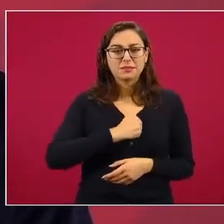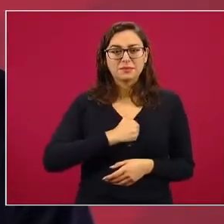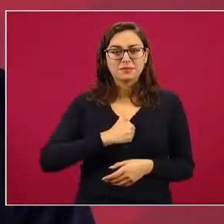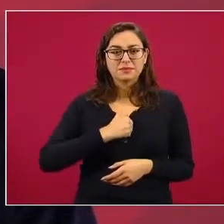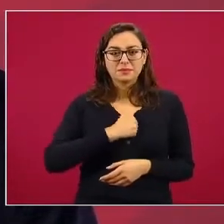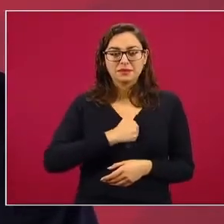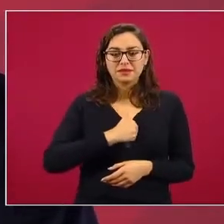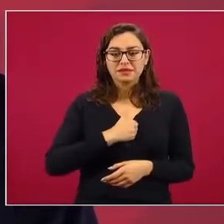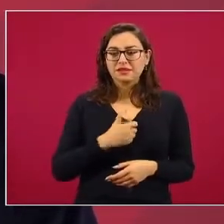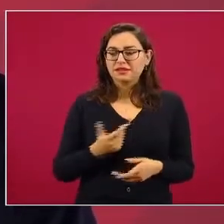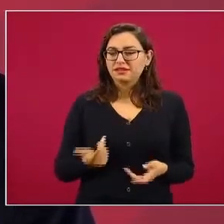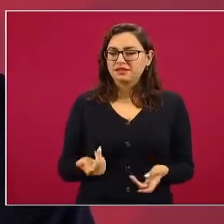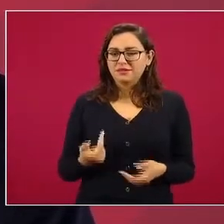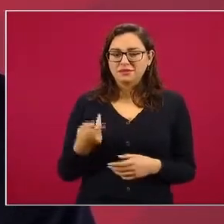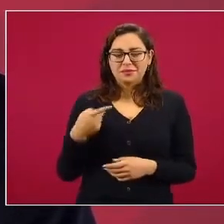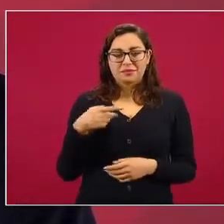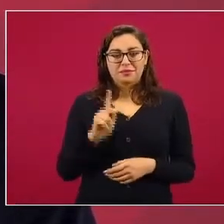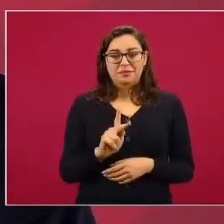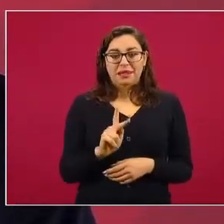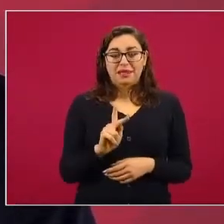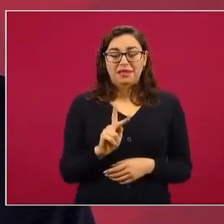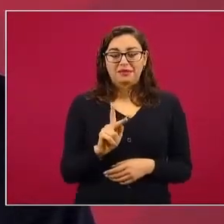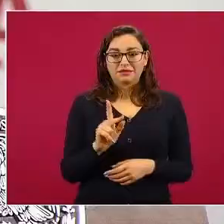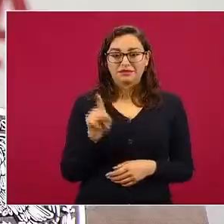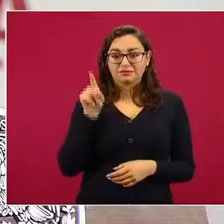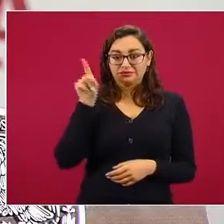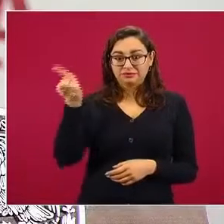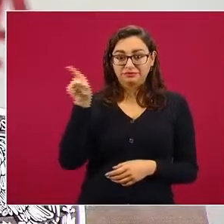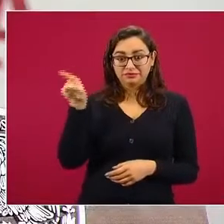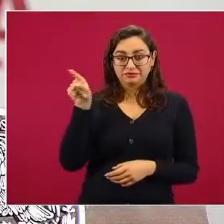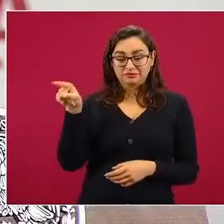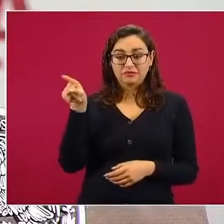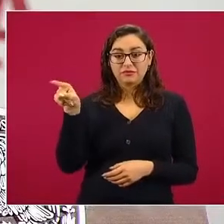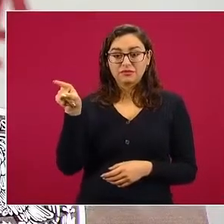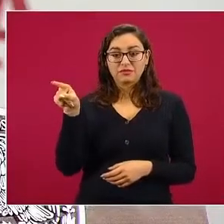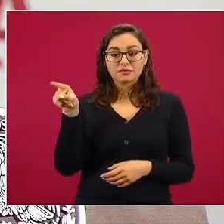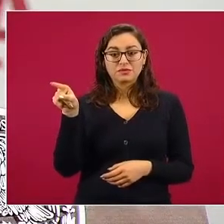pero es ese afán